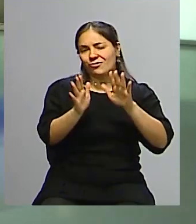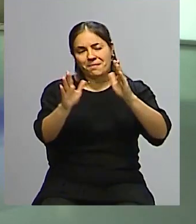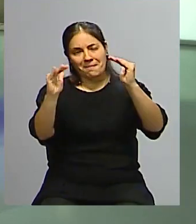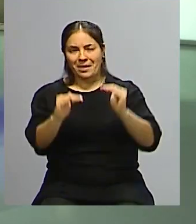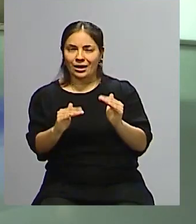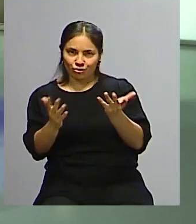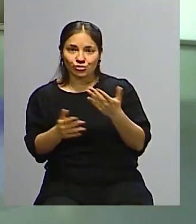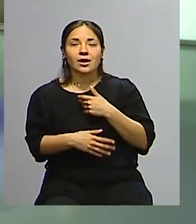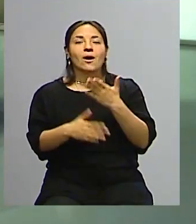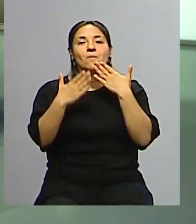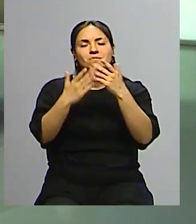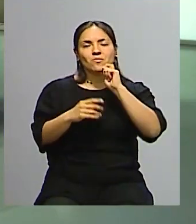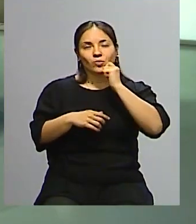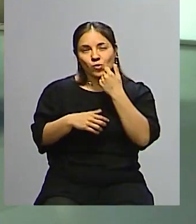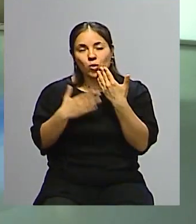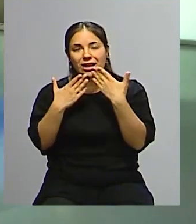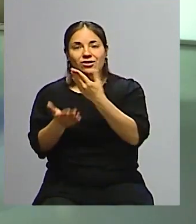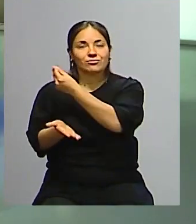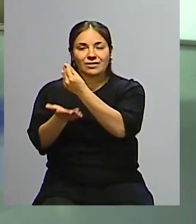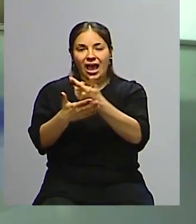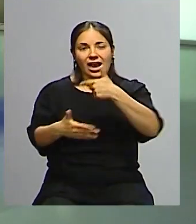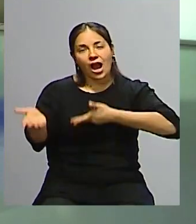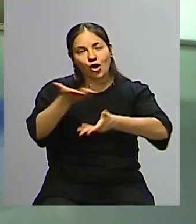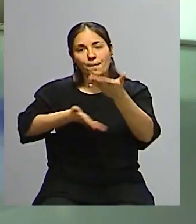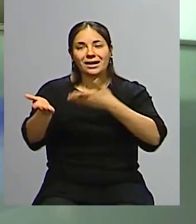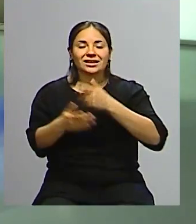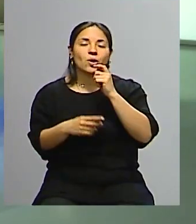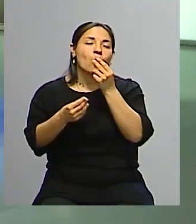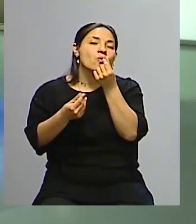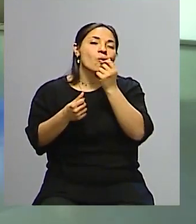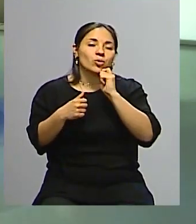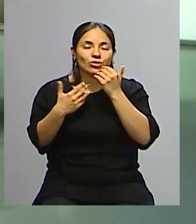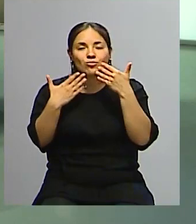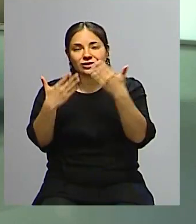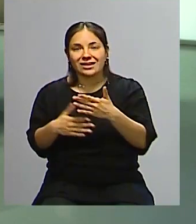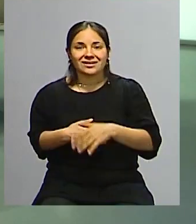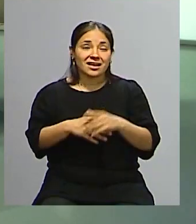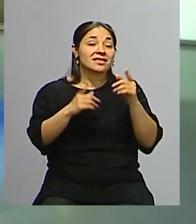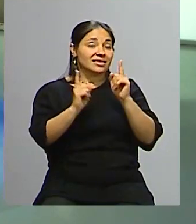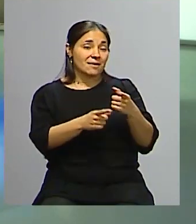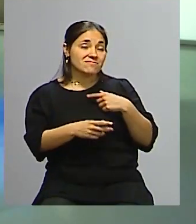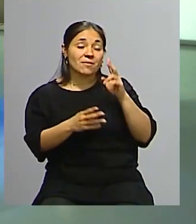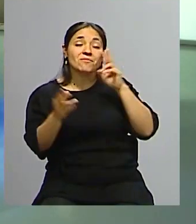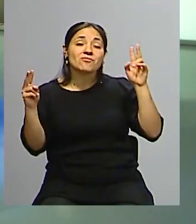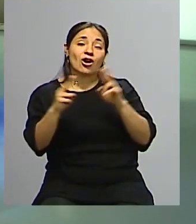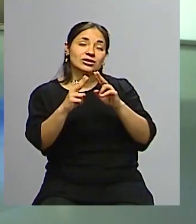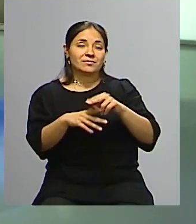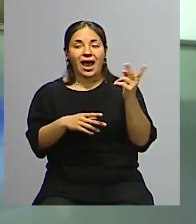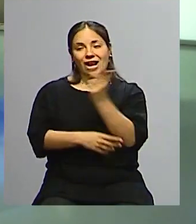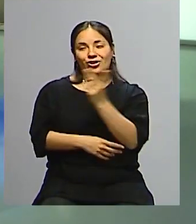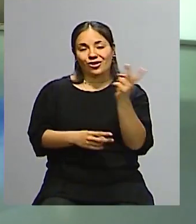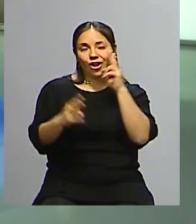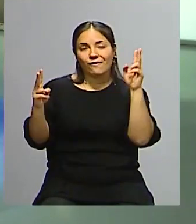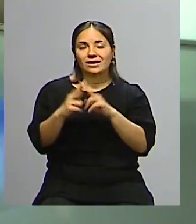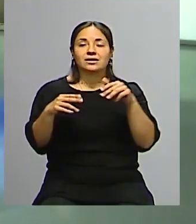un placer Ay, volverte para a mí tener también. acá en el estudio. Para mí también. Un gusto, Es un placer gusto. siempre. Bueno, y Víctor, No, será hasta la muchísimas próxima. gracias. Bueno, a los dos. Sí, sí. Hasta la próxima. Así